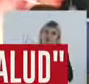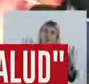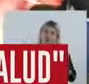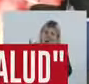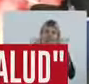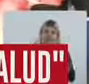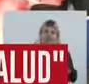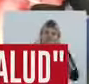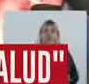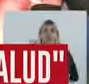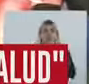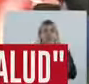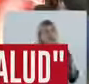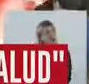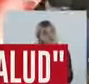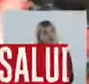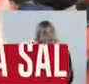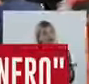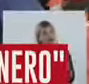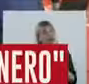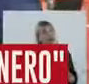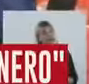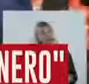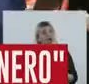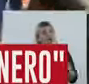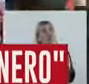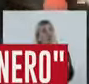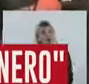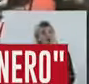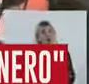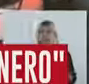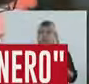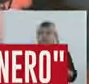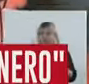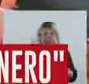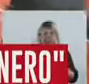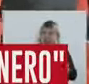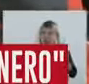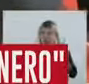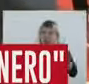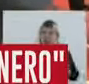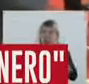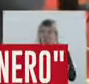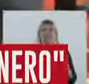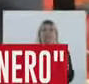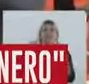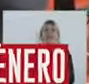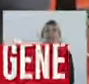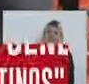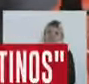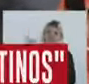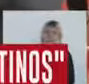todas y a ponernos a trabajar, que la Argentina que nos merecemos está por empezar a construirse. Gracias a todos y todas.